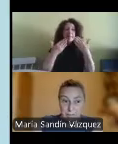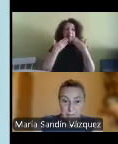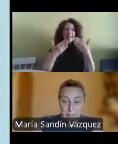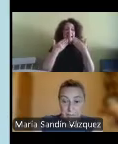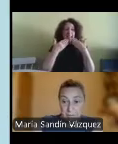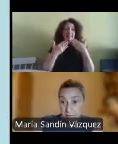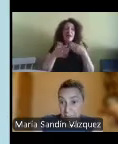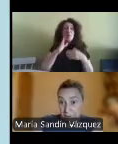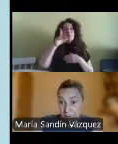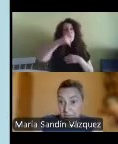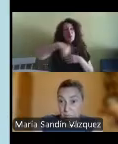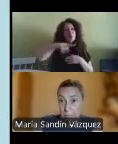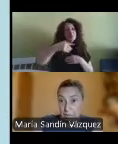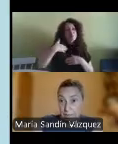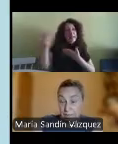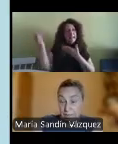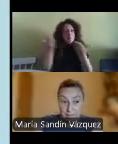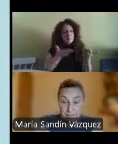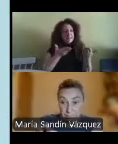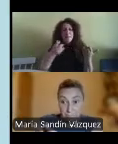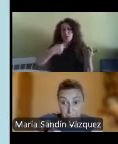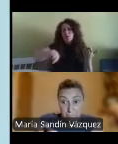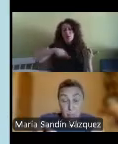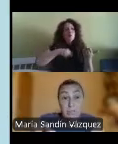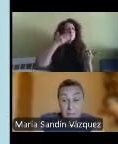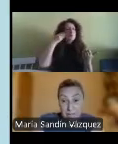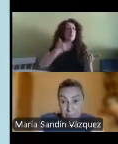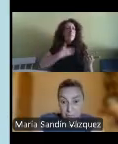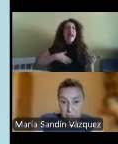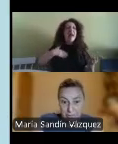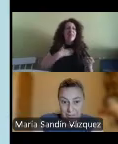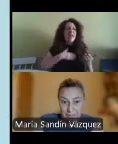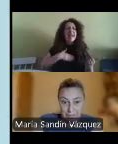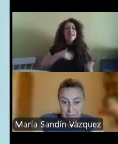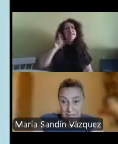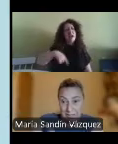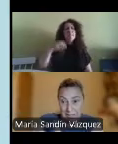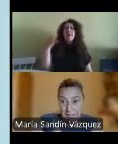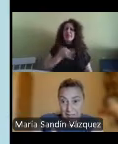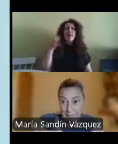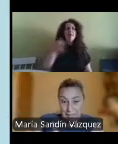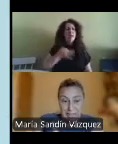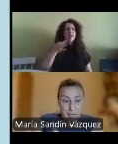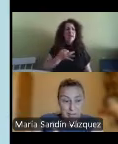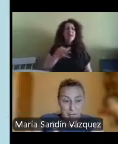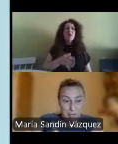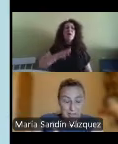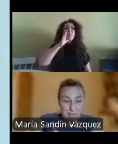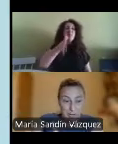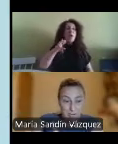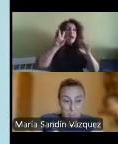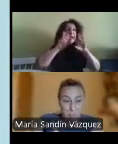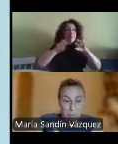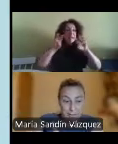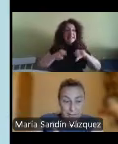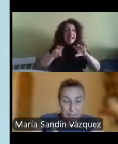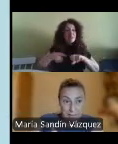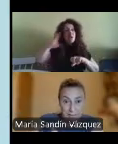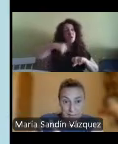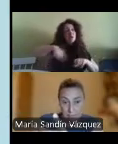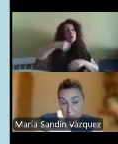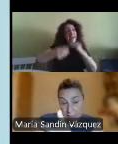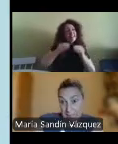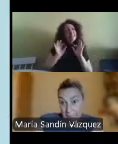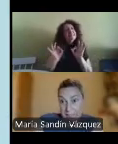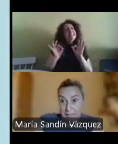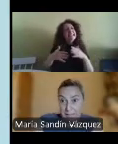gracias por vuestra invitación y para nosotras es un placer y además un deber, ¿no? Porque la investigación que nosotras hacemos en salud